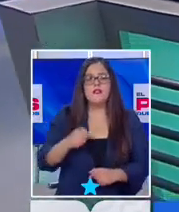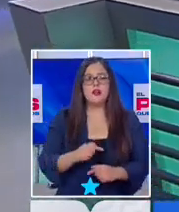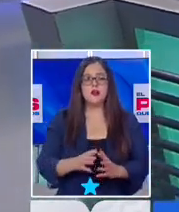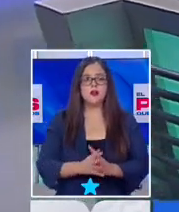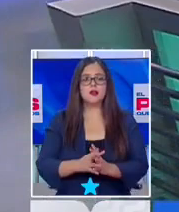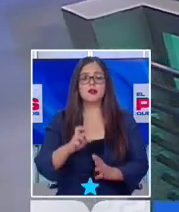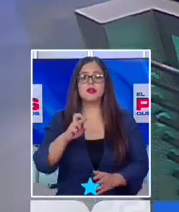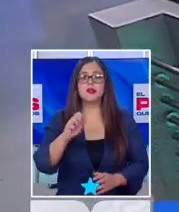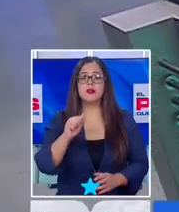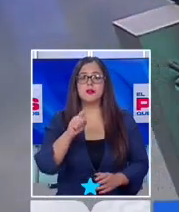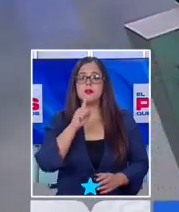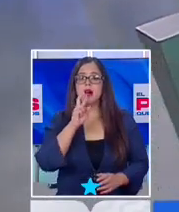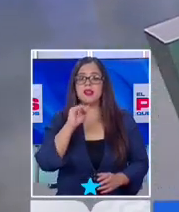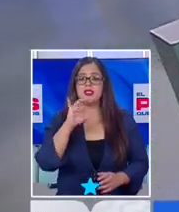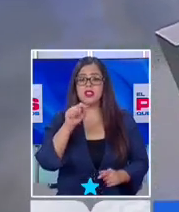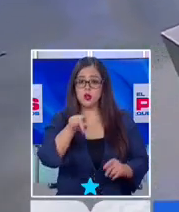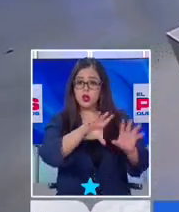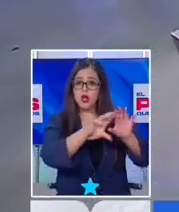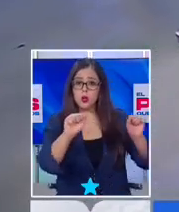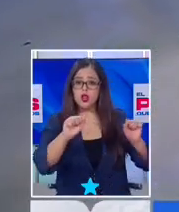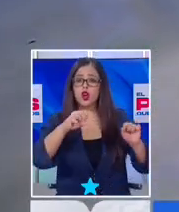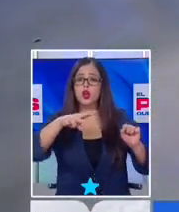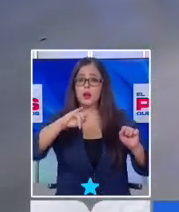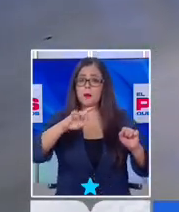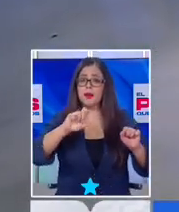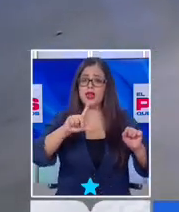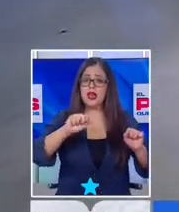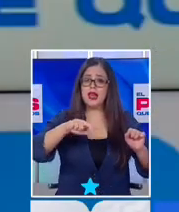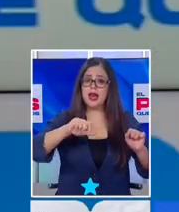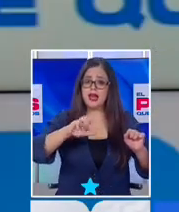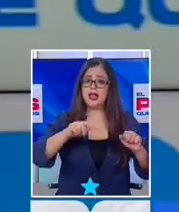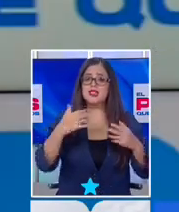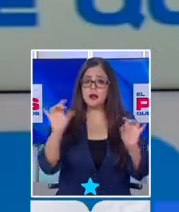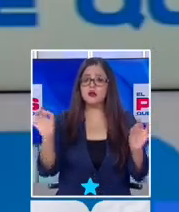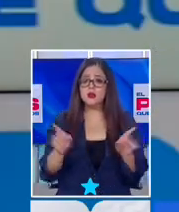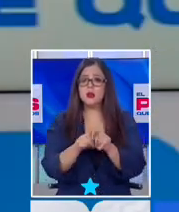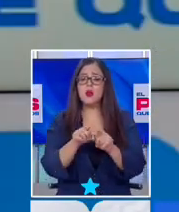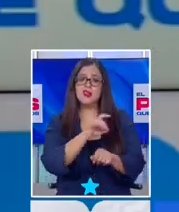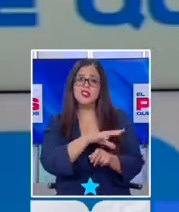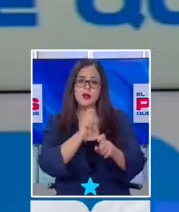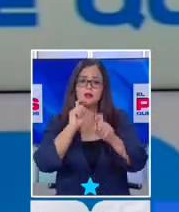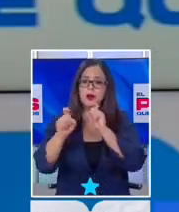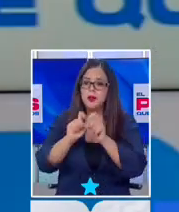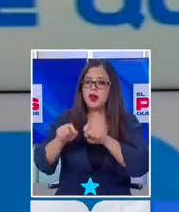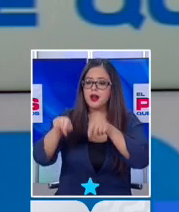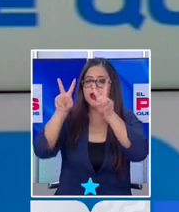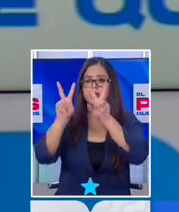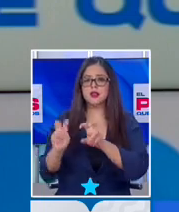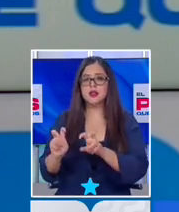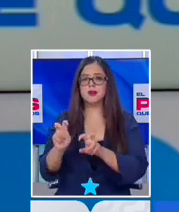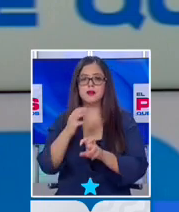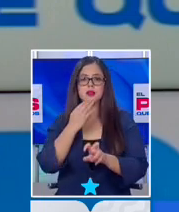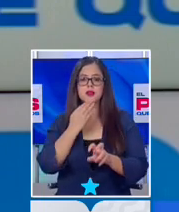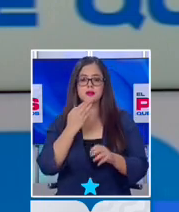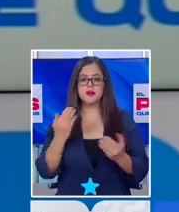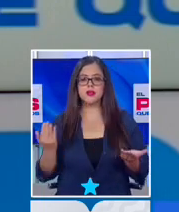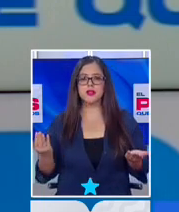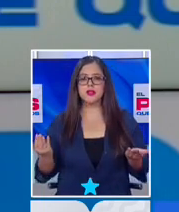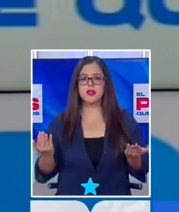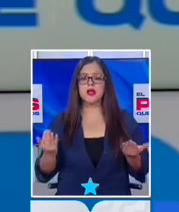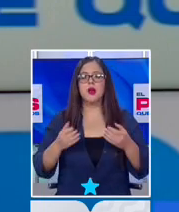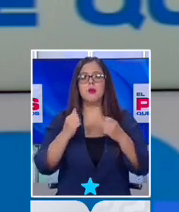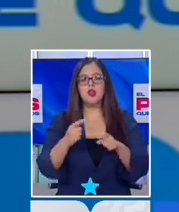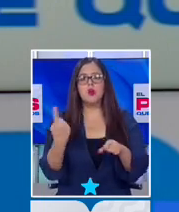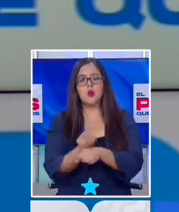comparten lo que dice miguel ángel se ha escuchado más desde a partir ha sido muy crítico justamente en este punto en particular y más allá de él